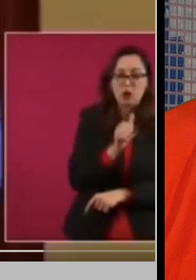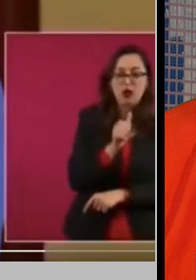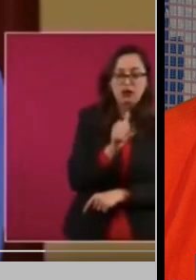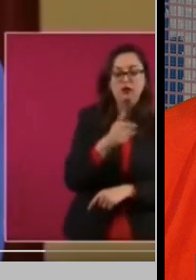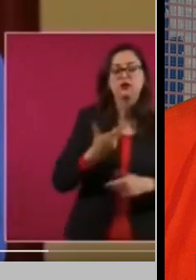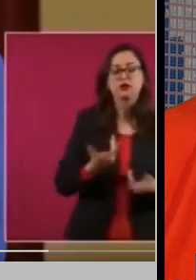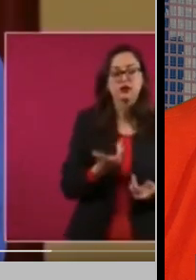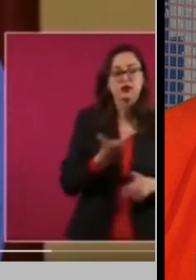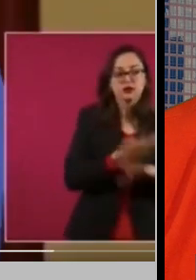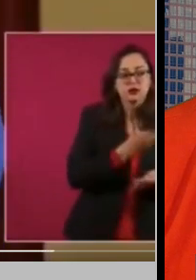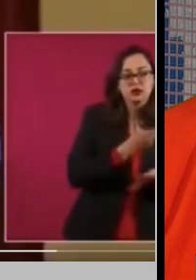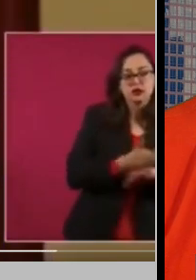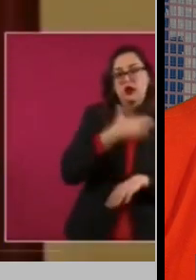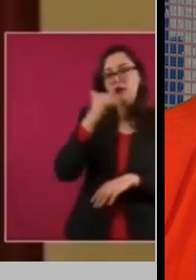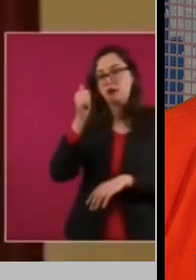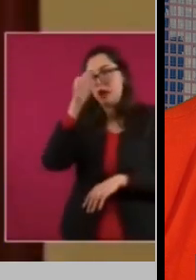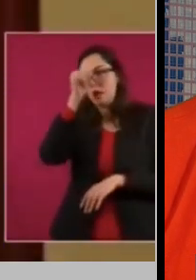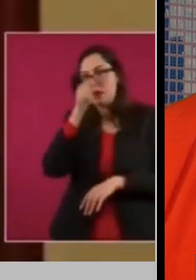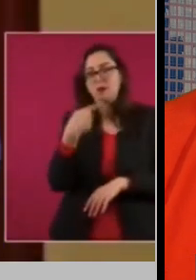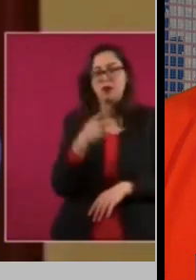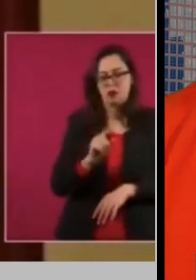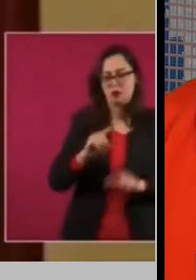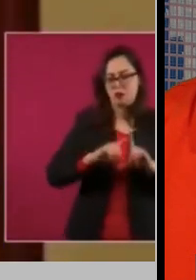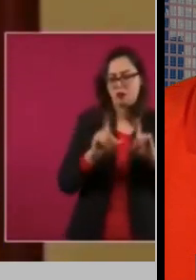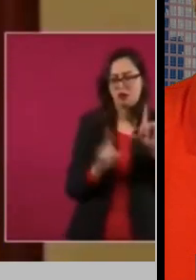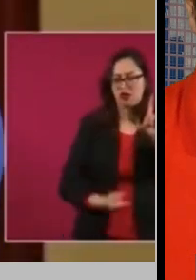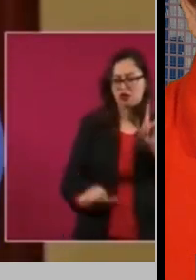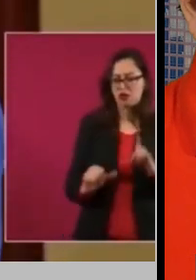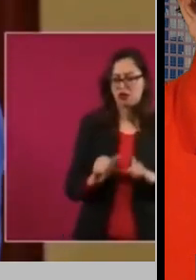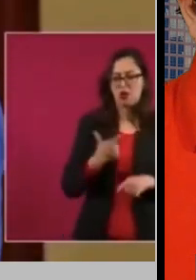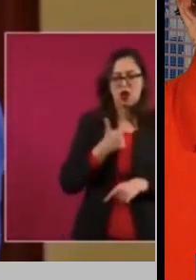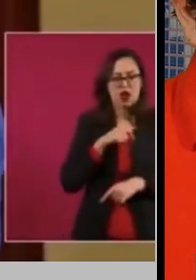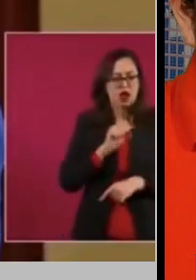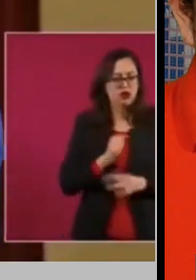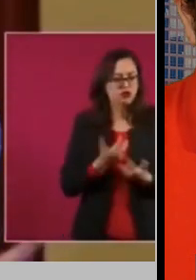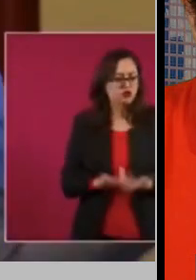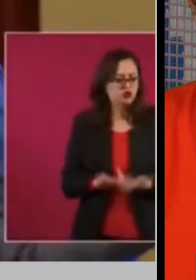tenemos disponibilidad de gas, porque